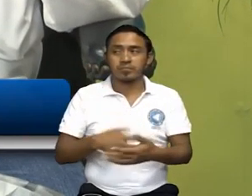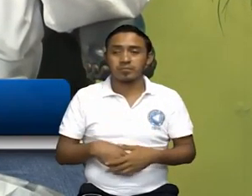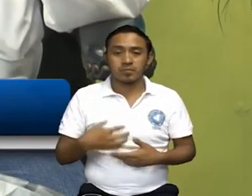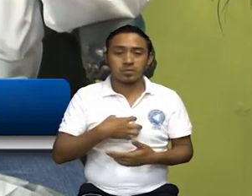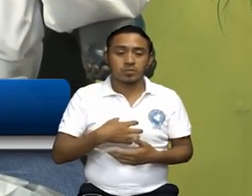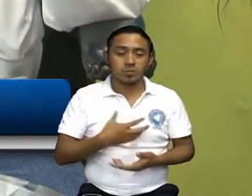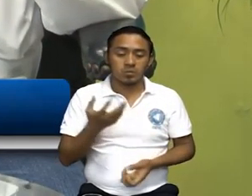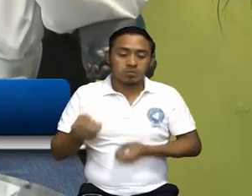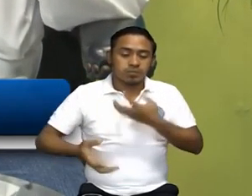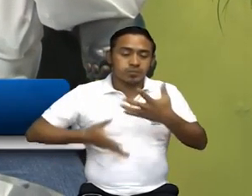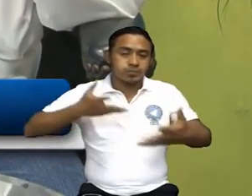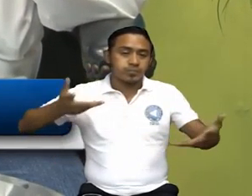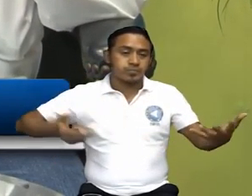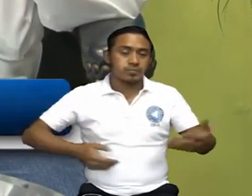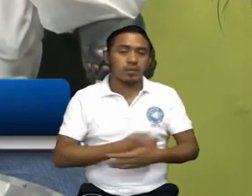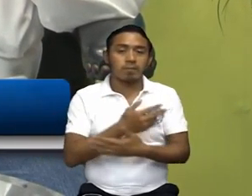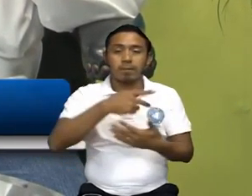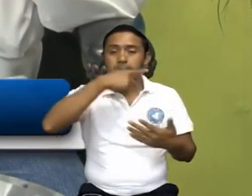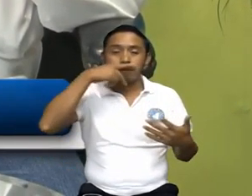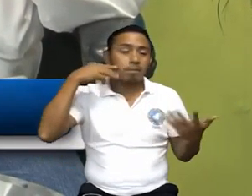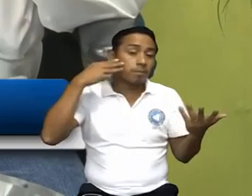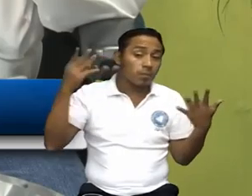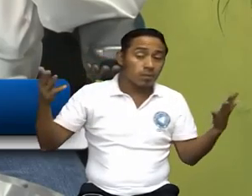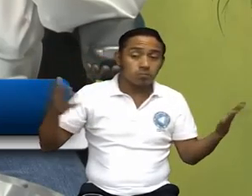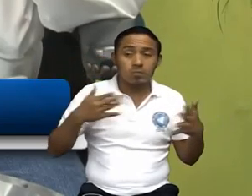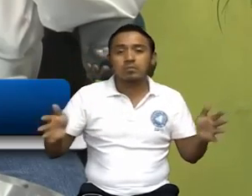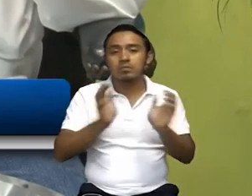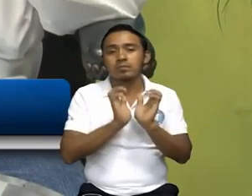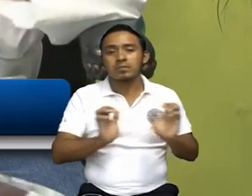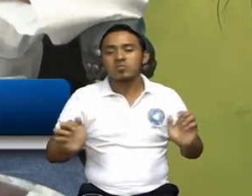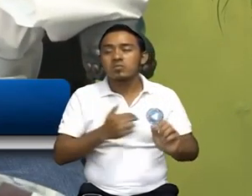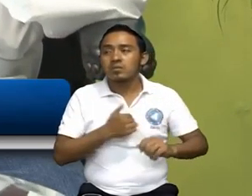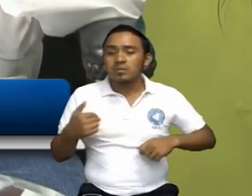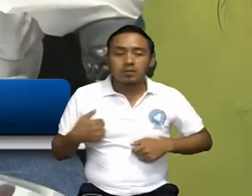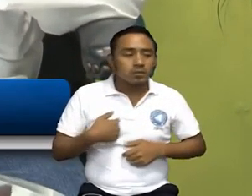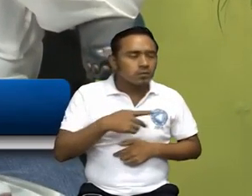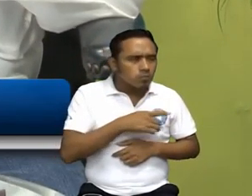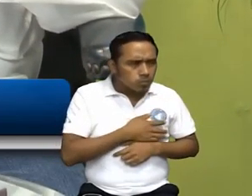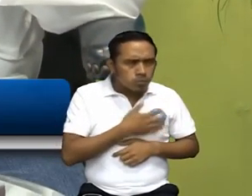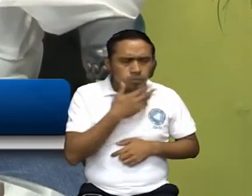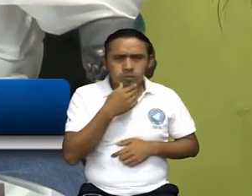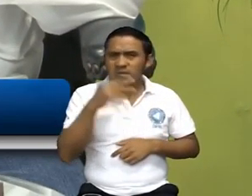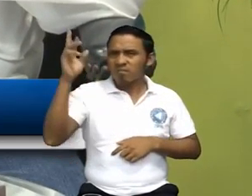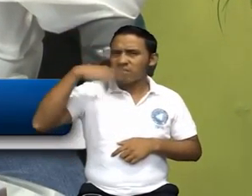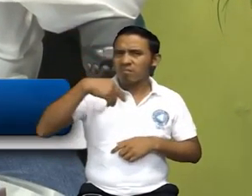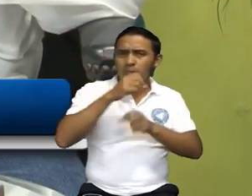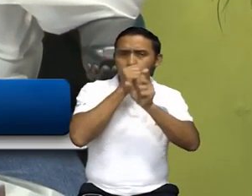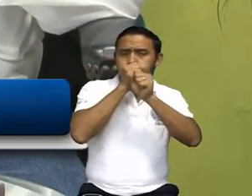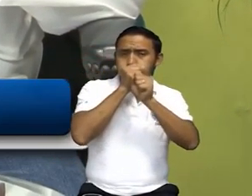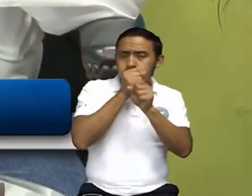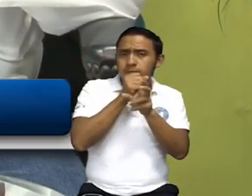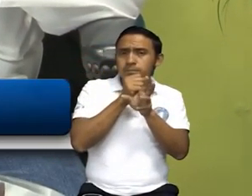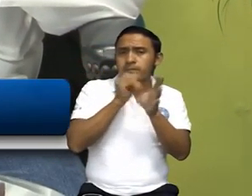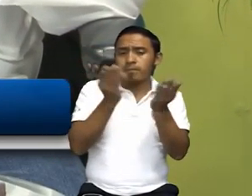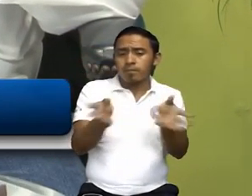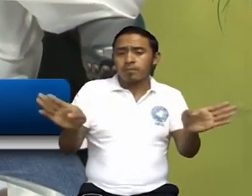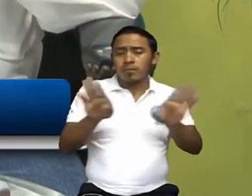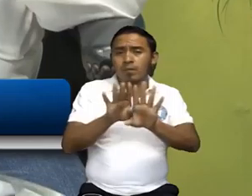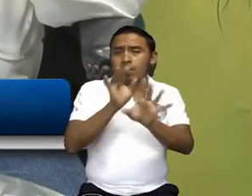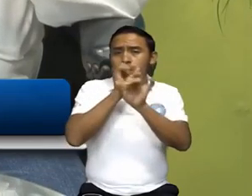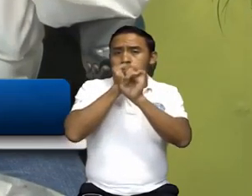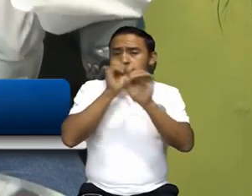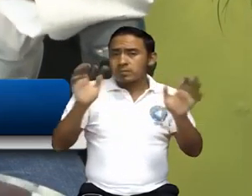quemado, como dicen. No están los padres, entonces hay que estar atentos a los niños que están haciendo cuando están calladitos en el cuarto, algo están haciendo.